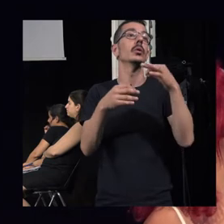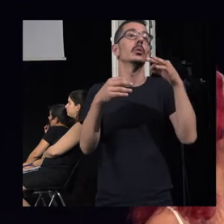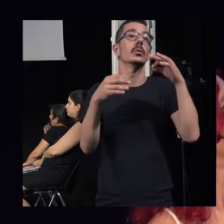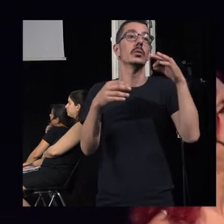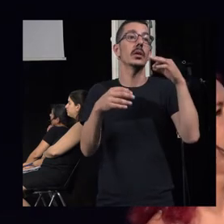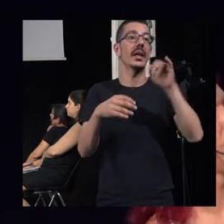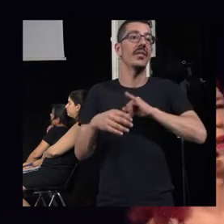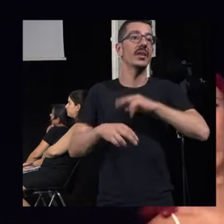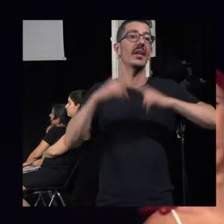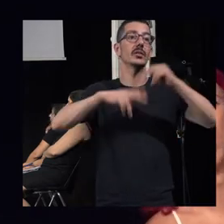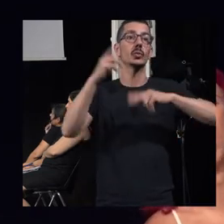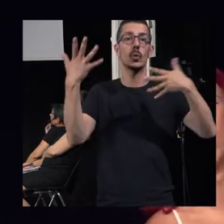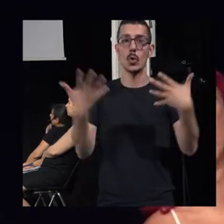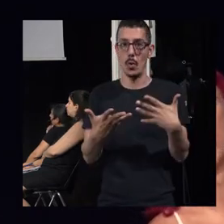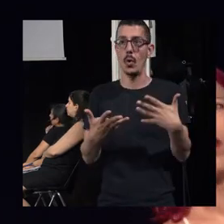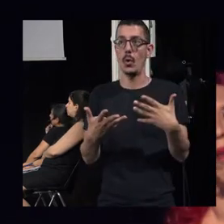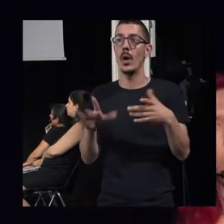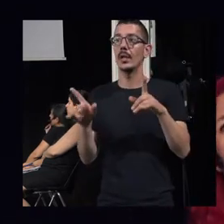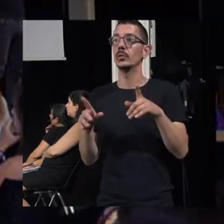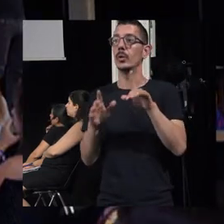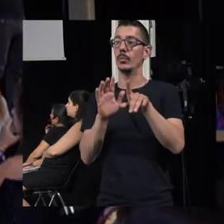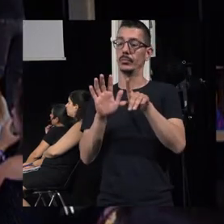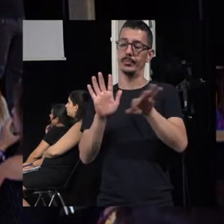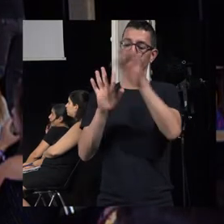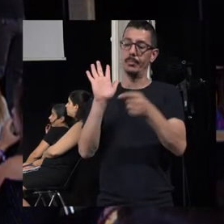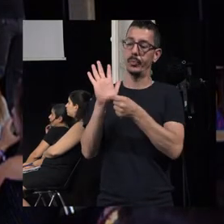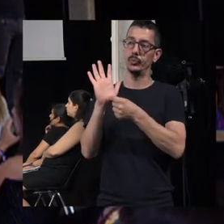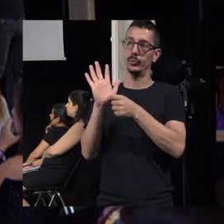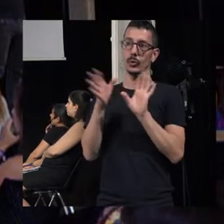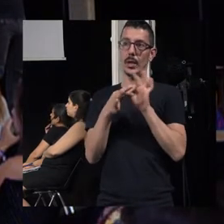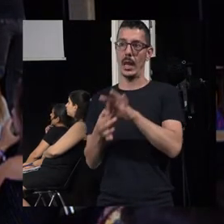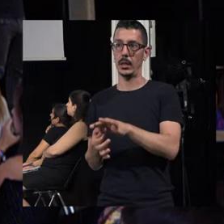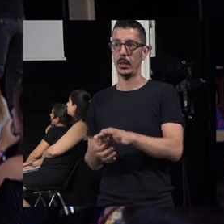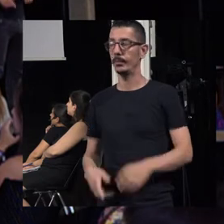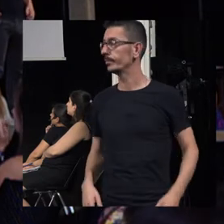conectará con el siguiente punto.